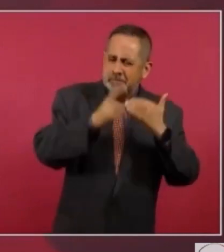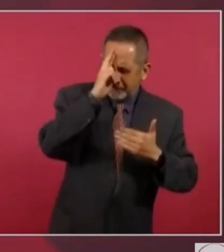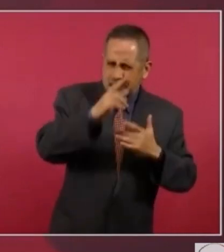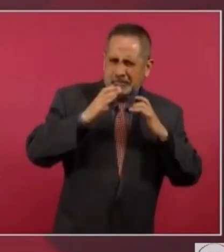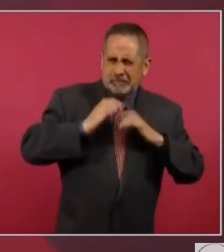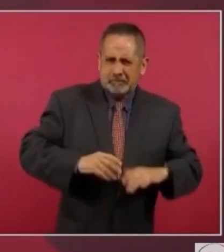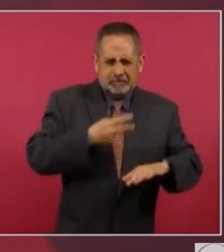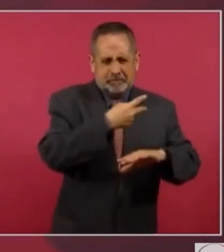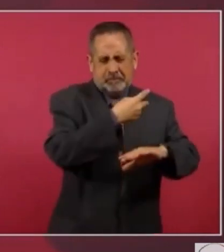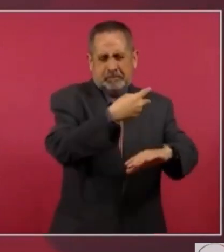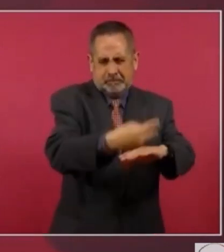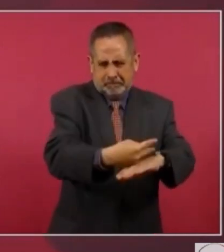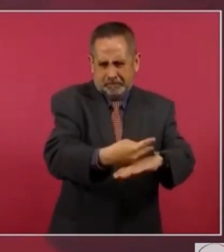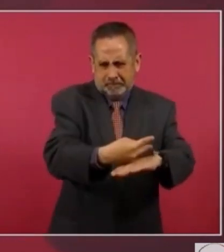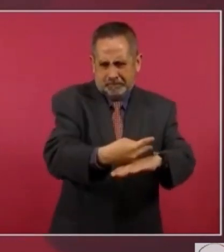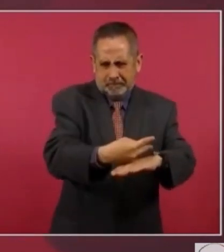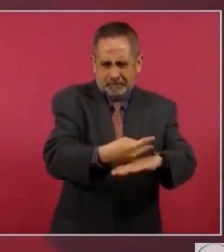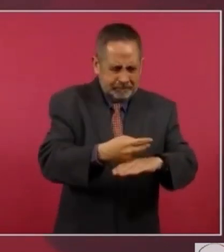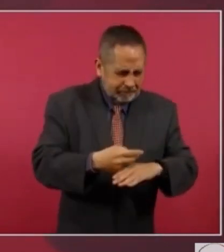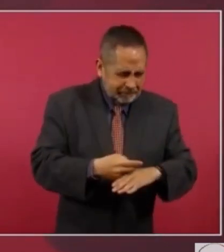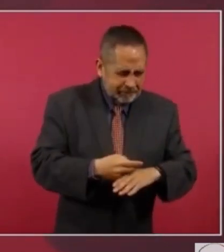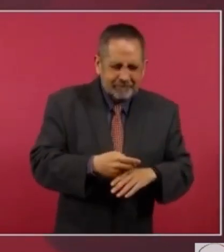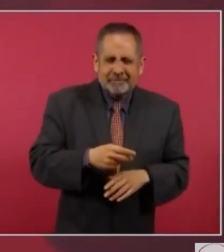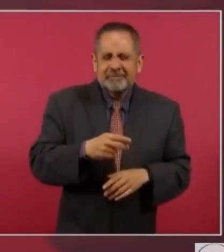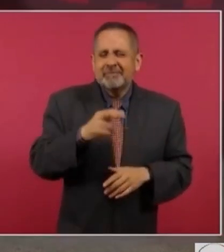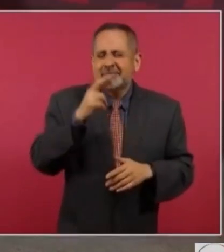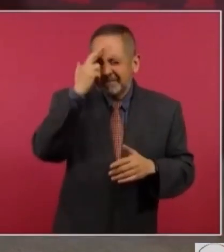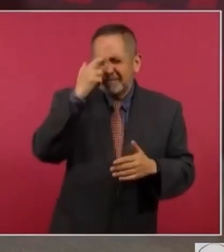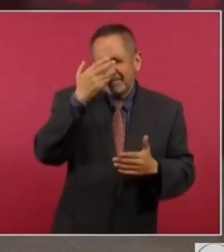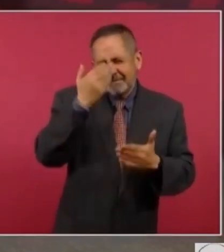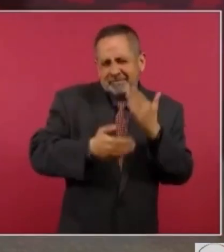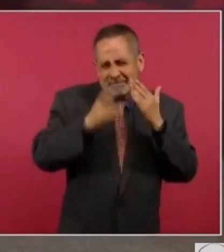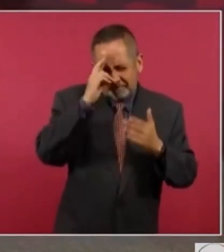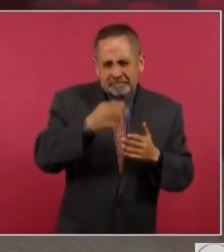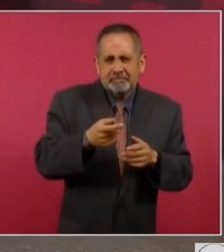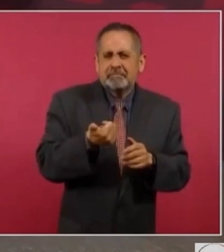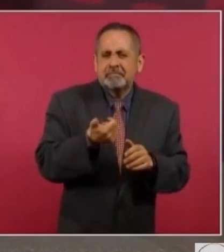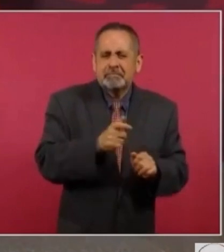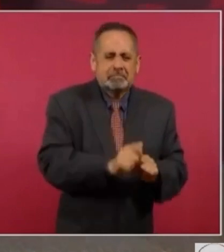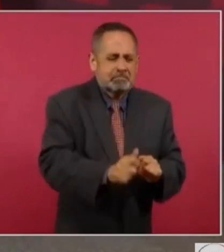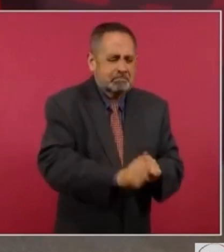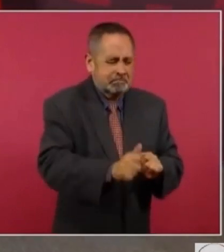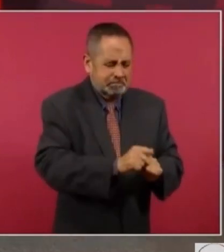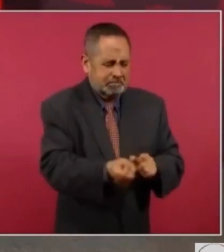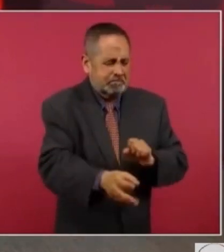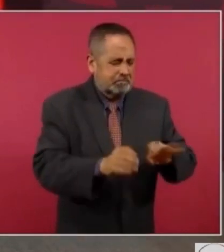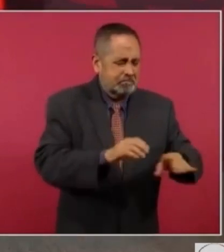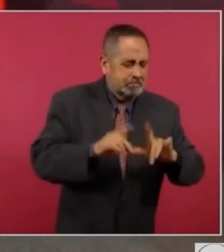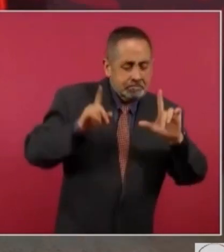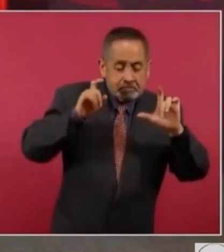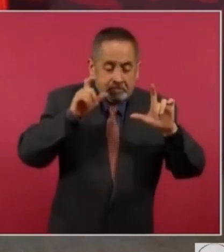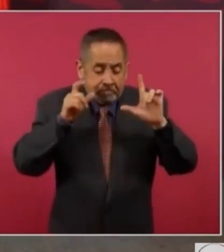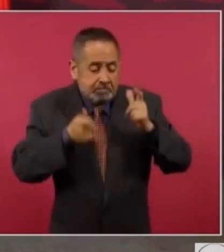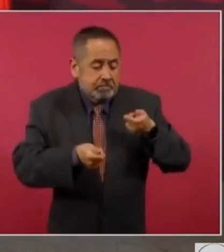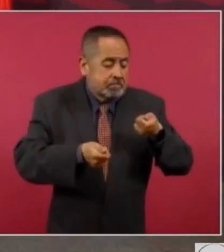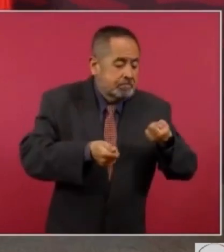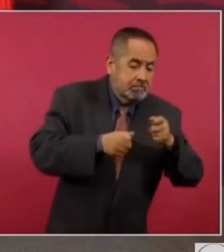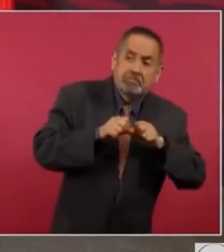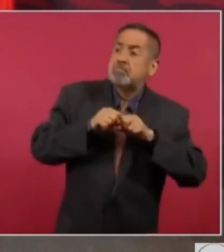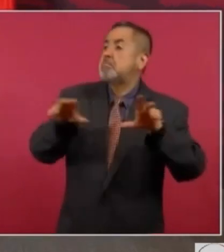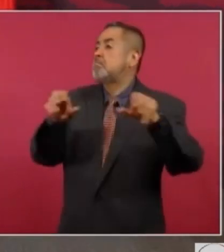lo llenaron de billetes de dólares, el cuerpo, y una gran difusión en todos los